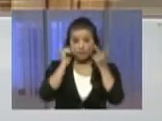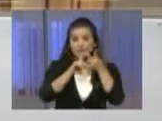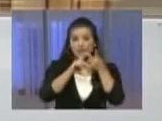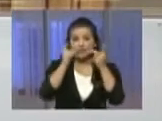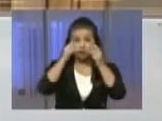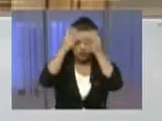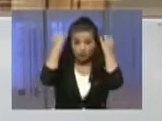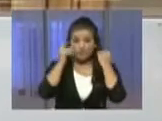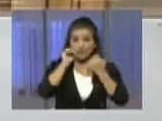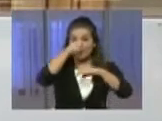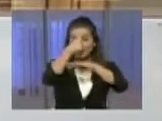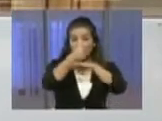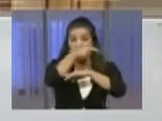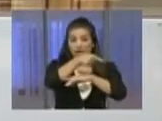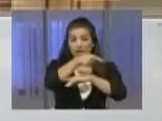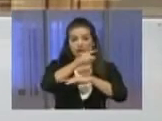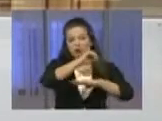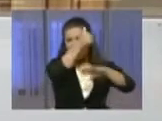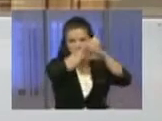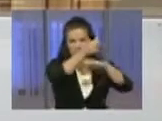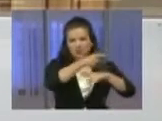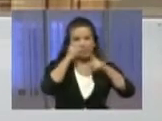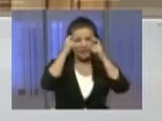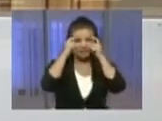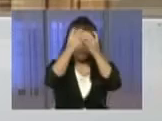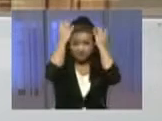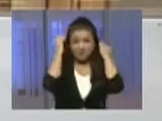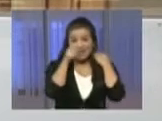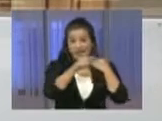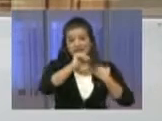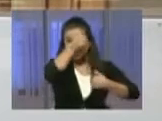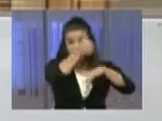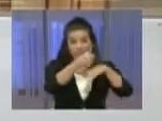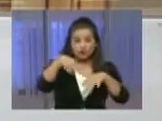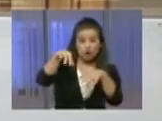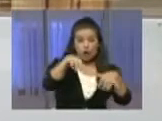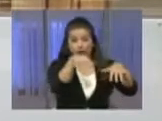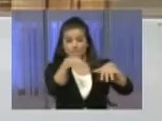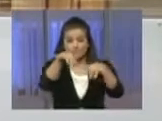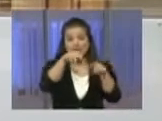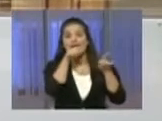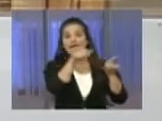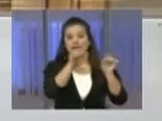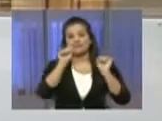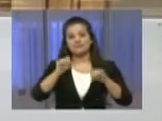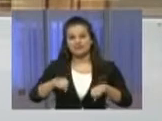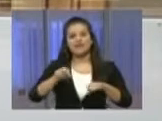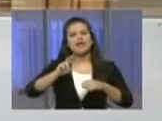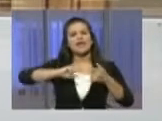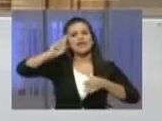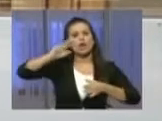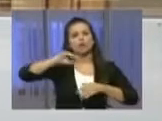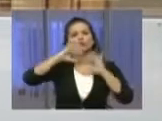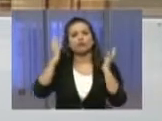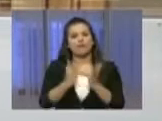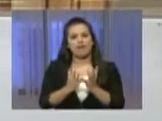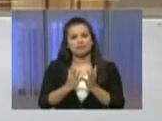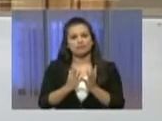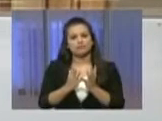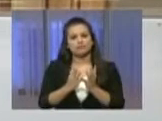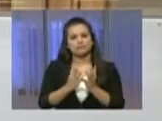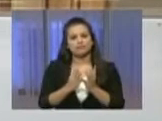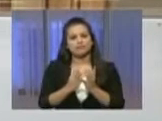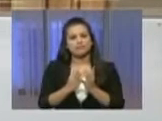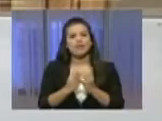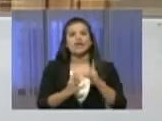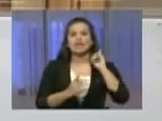mayor el zombi mayor Ramos alup ha hecho un récord mundial se merece una